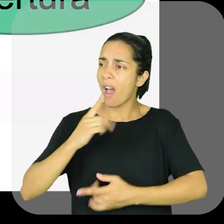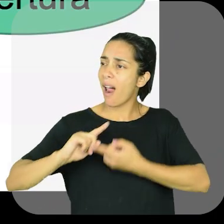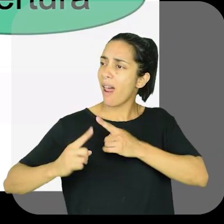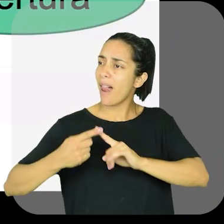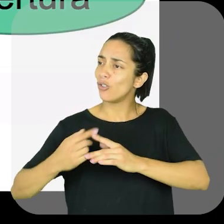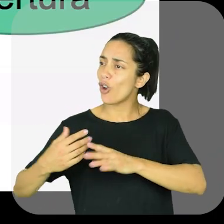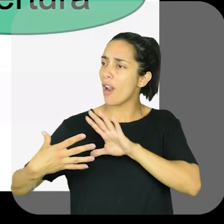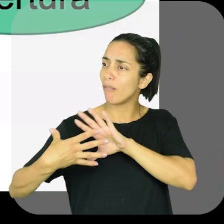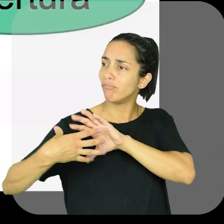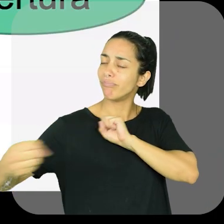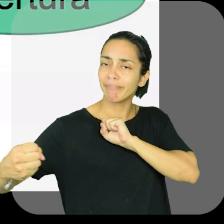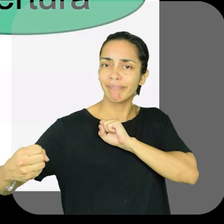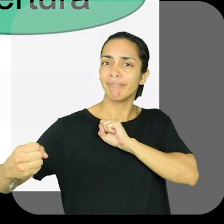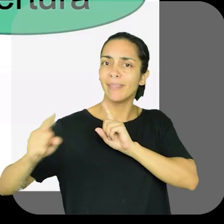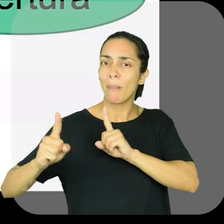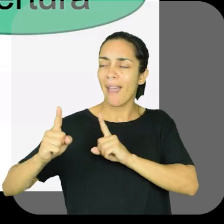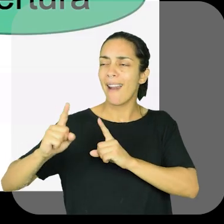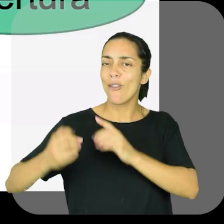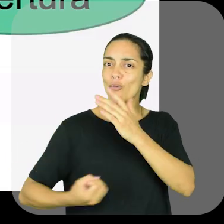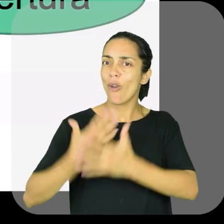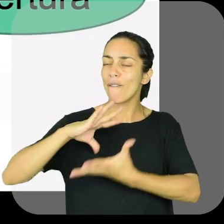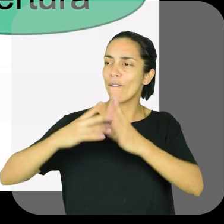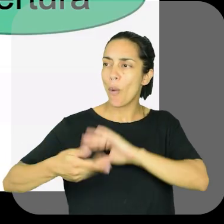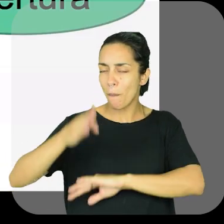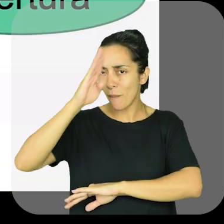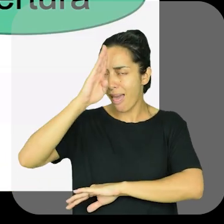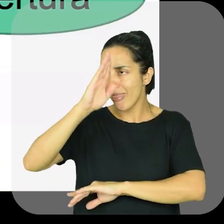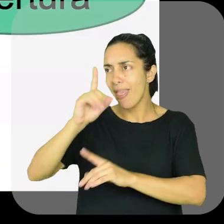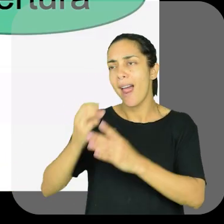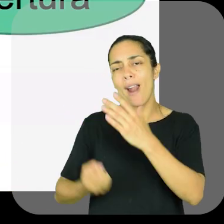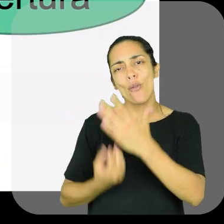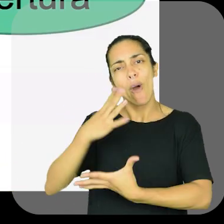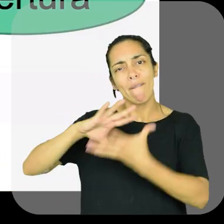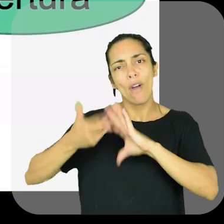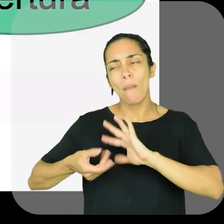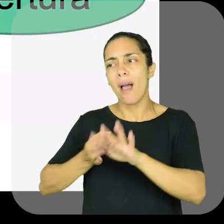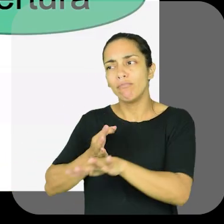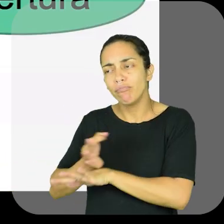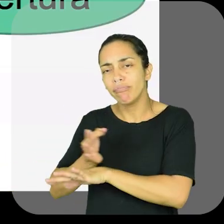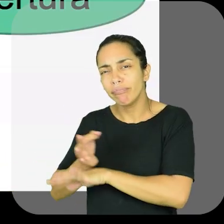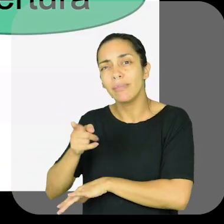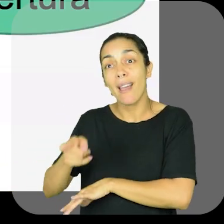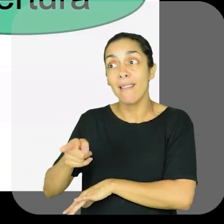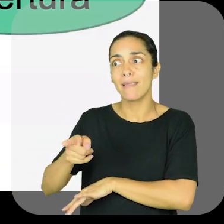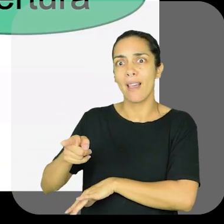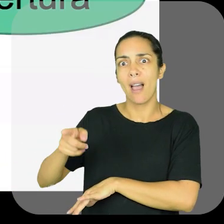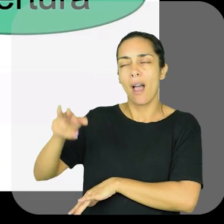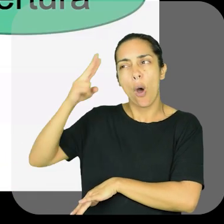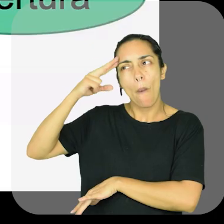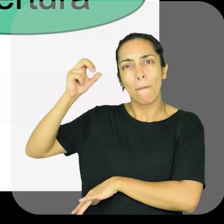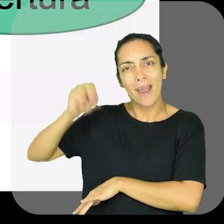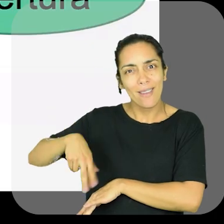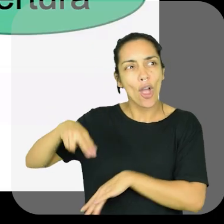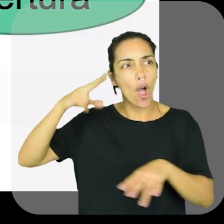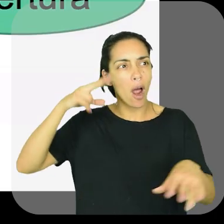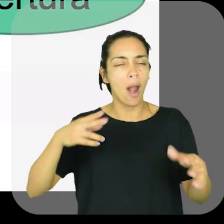formas de enseñar y de aprender. Entonces, bueno, digamos que estas concepciones me han mostrado, y ya aterrizando